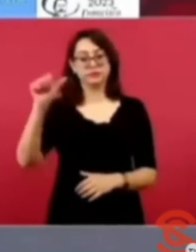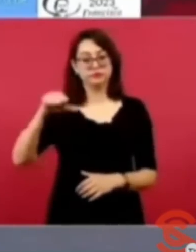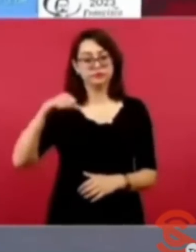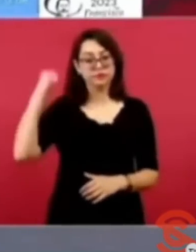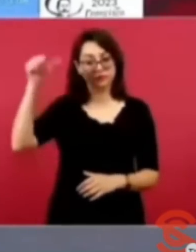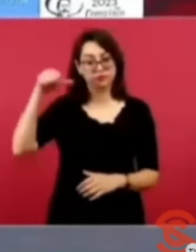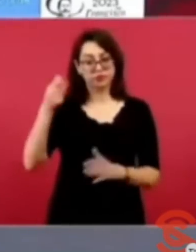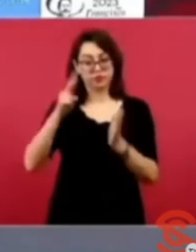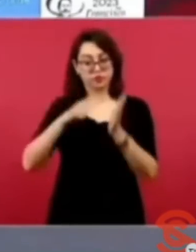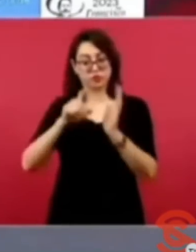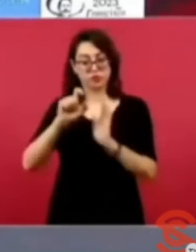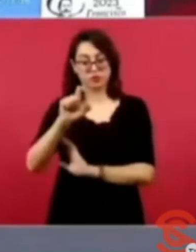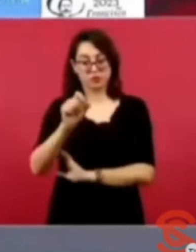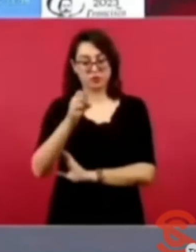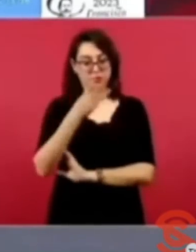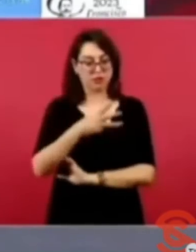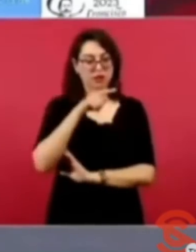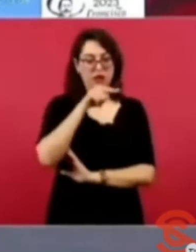presenta otro